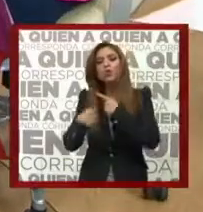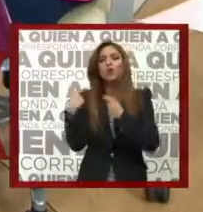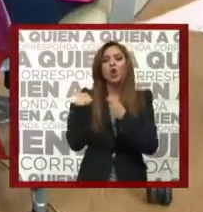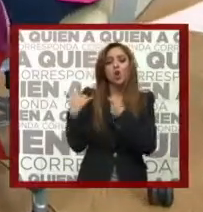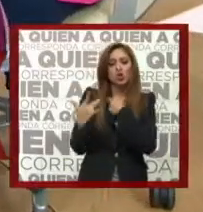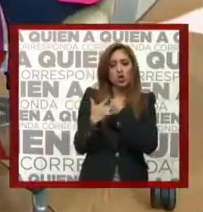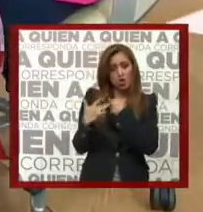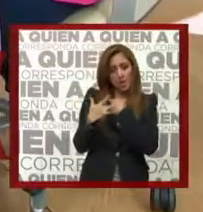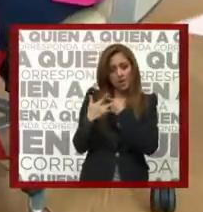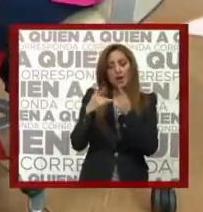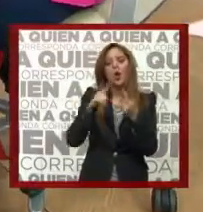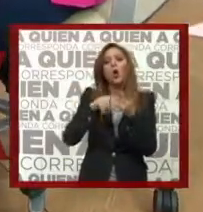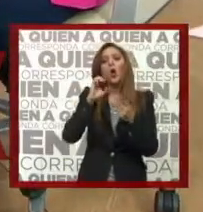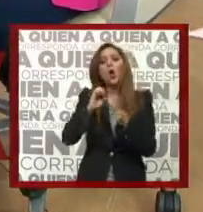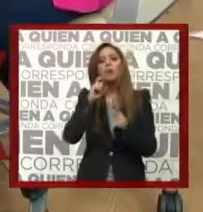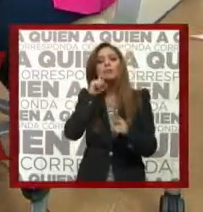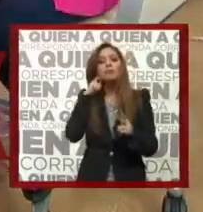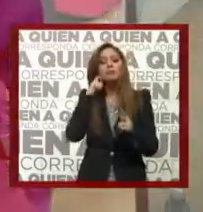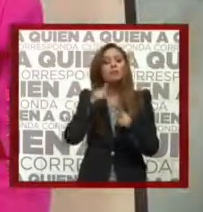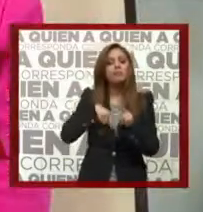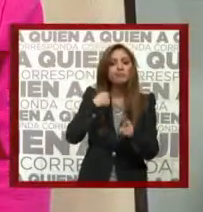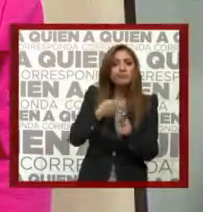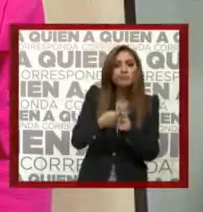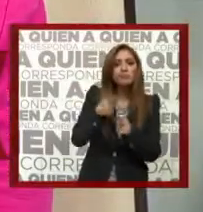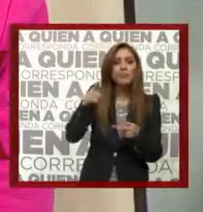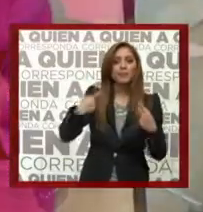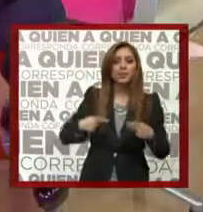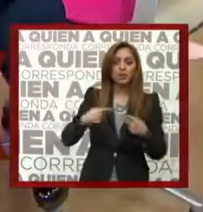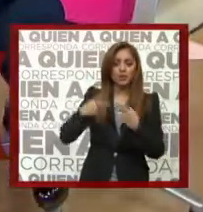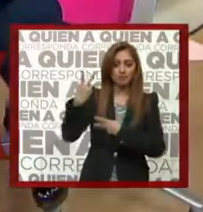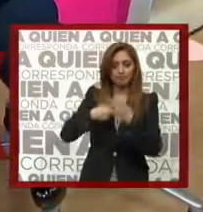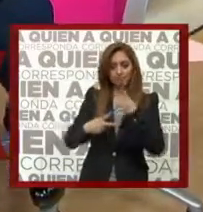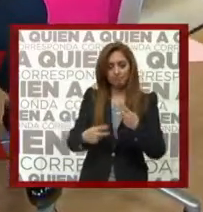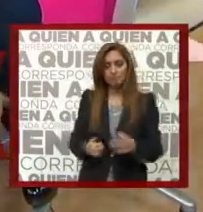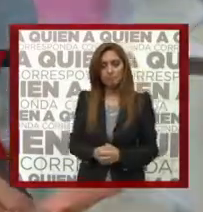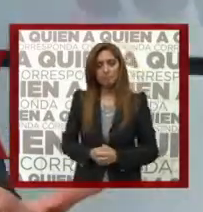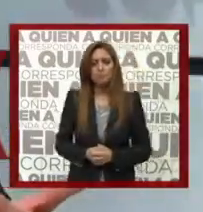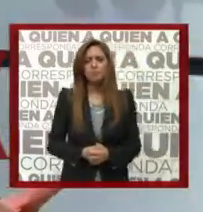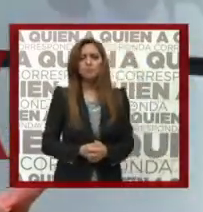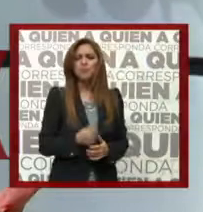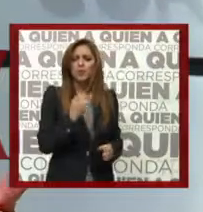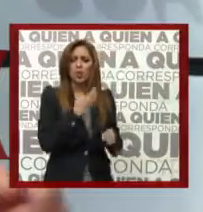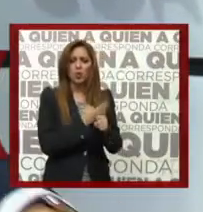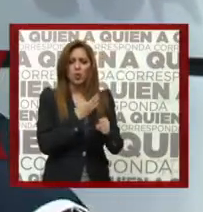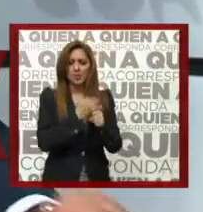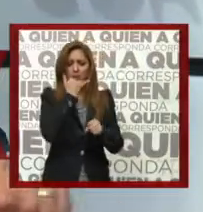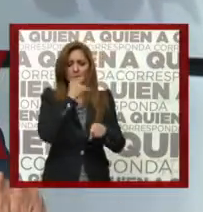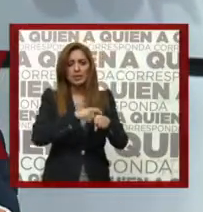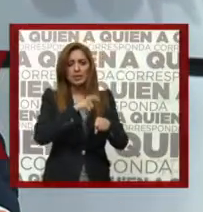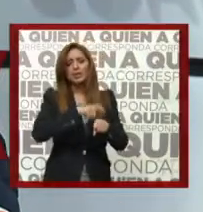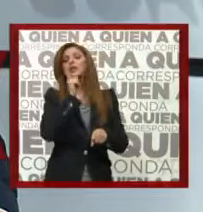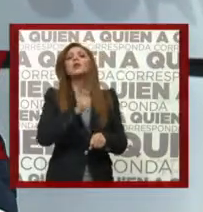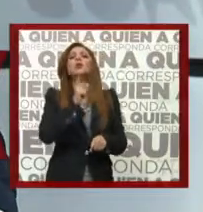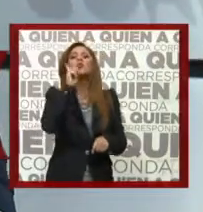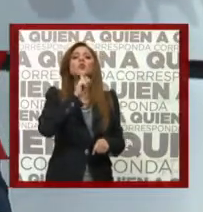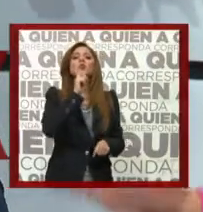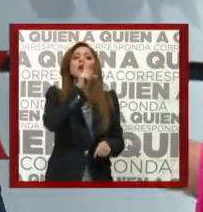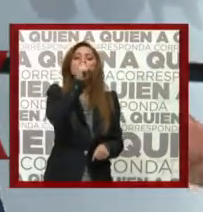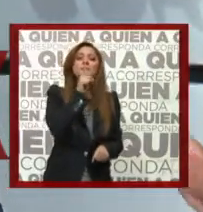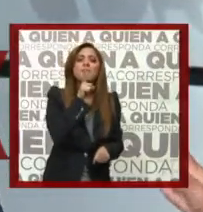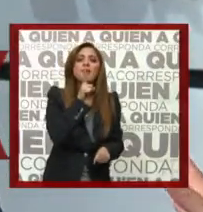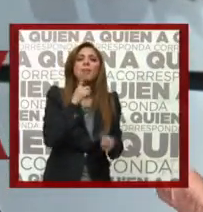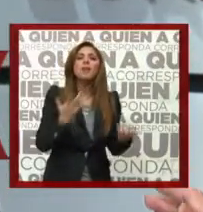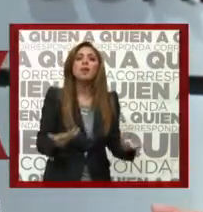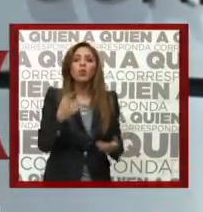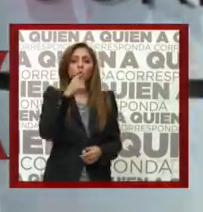si denuncian por violación, la persona va a estar ahí. Pero a ver, de los casos que comentábamos, se nos acabó el tiempo. La mujer miente. Mira, te voy a